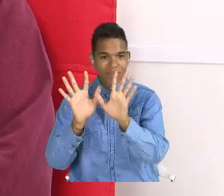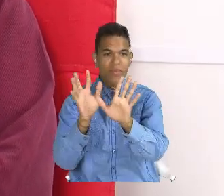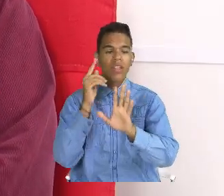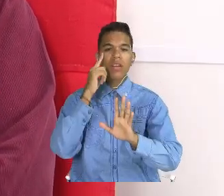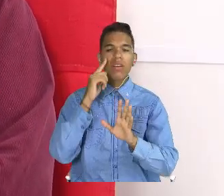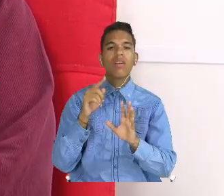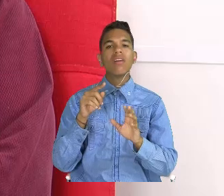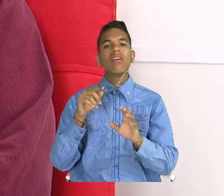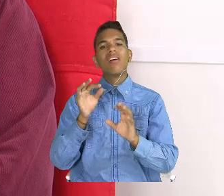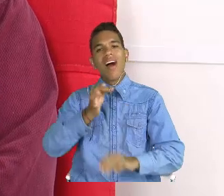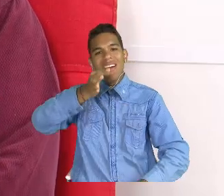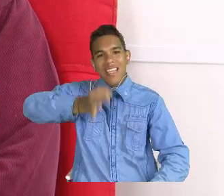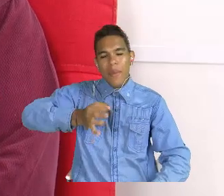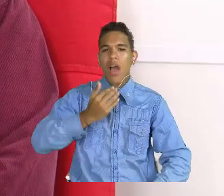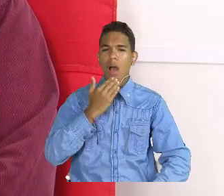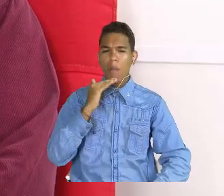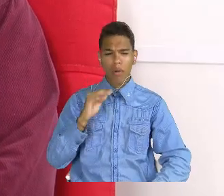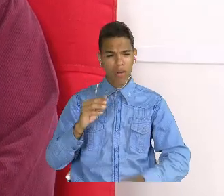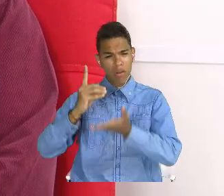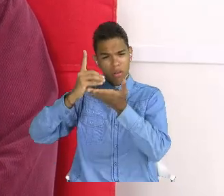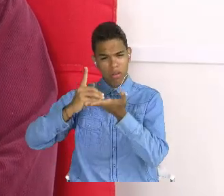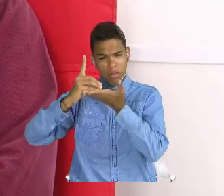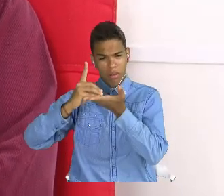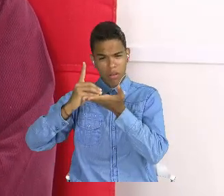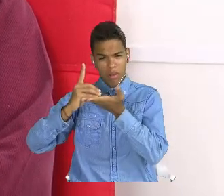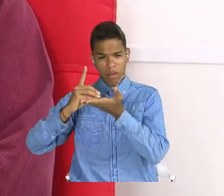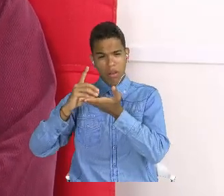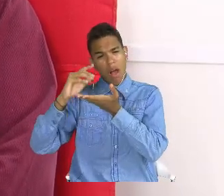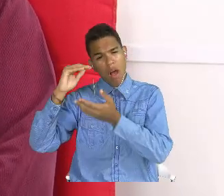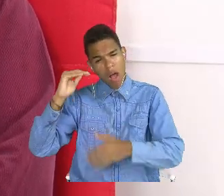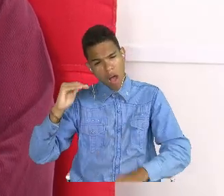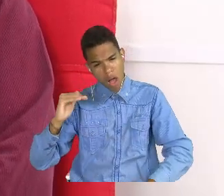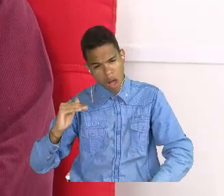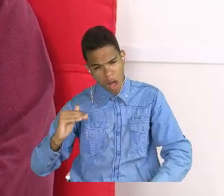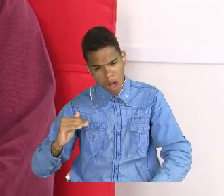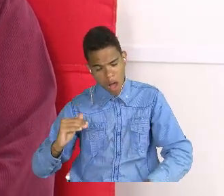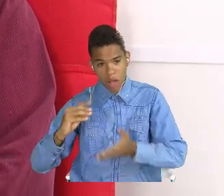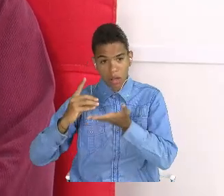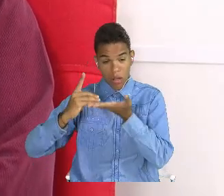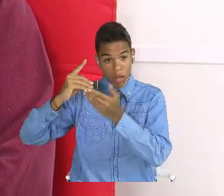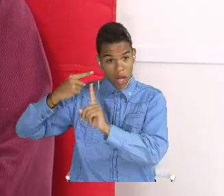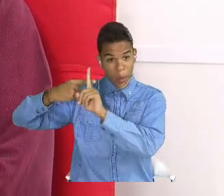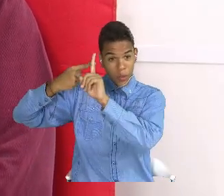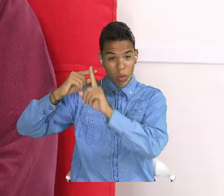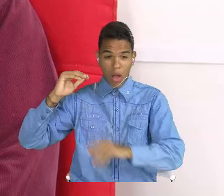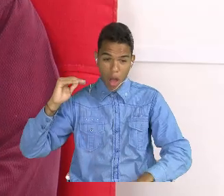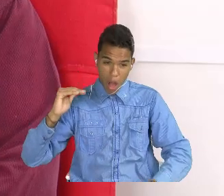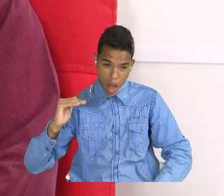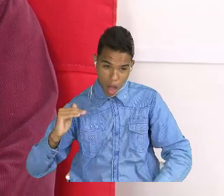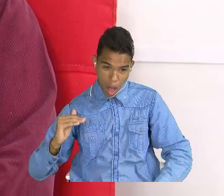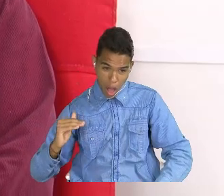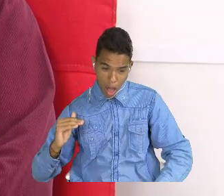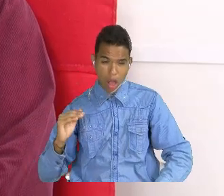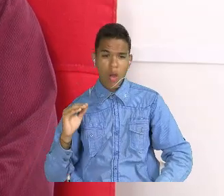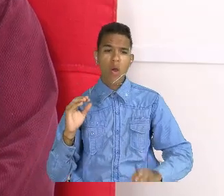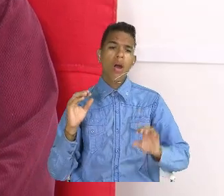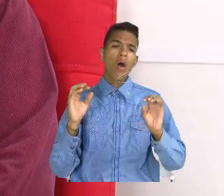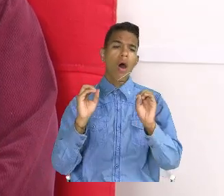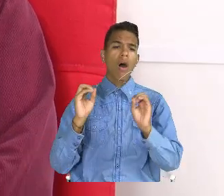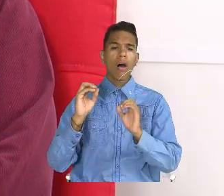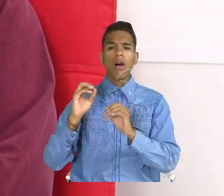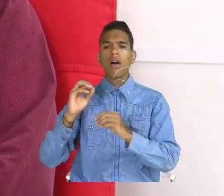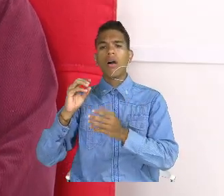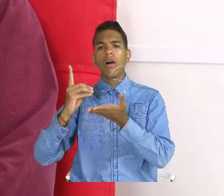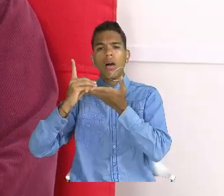si se encuentran muy alto y los de alta densidad bajos o normalizados, obviamente se está llevando más colesterol hasta los tejidos, y esto que